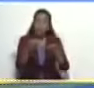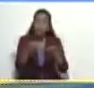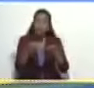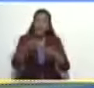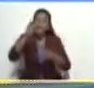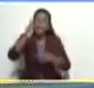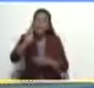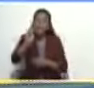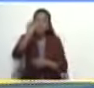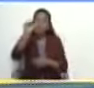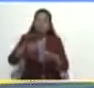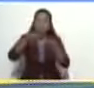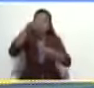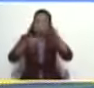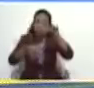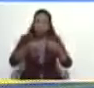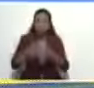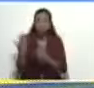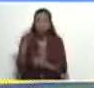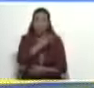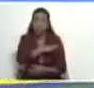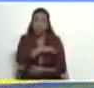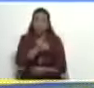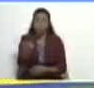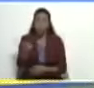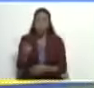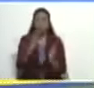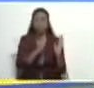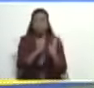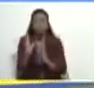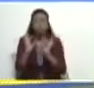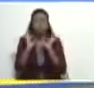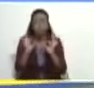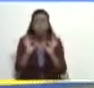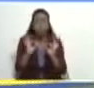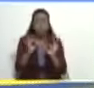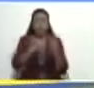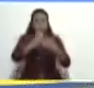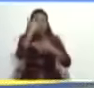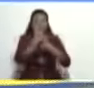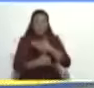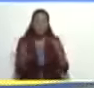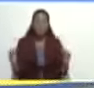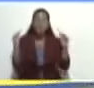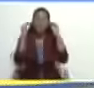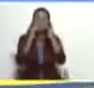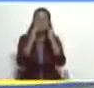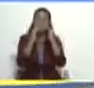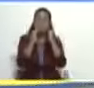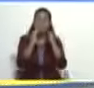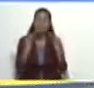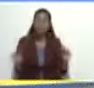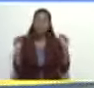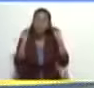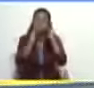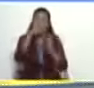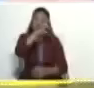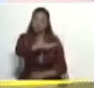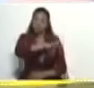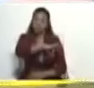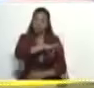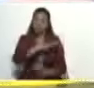tributaria, en el marco de la justicia social, en el marco de nuestro proyecto de igualdad, para